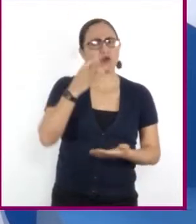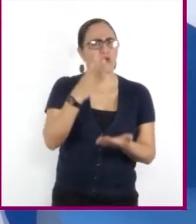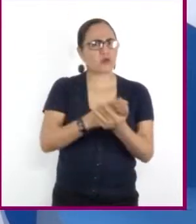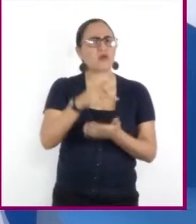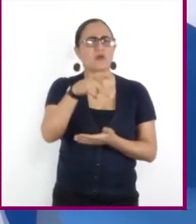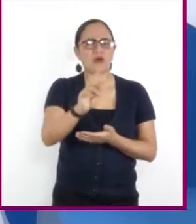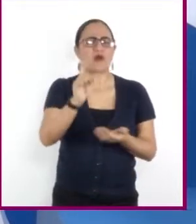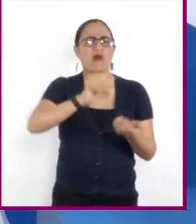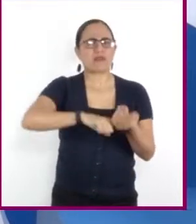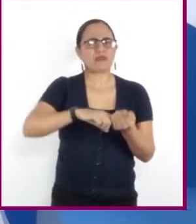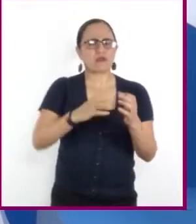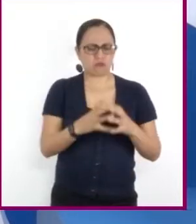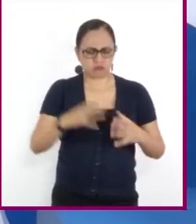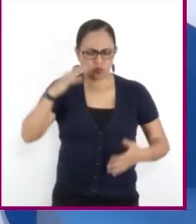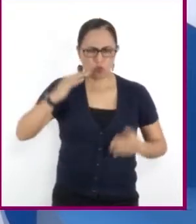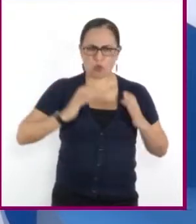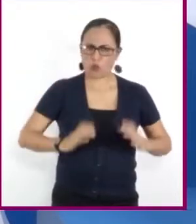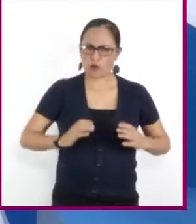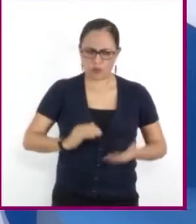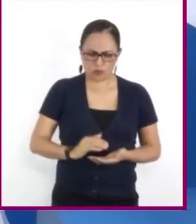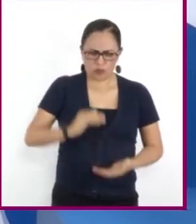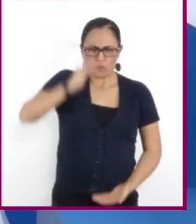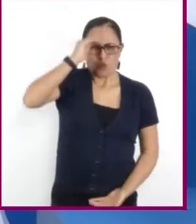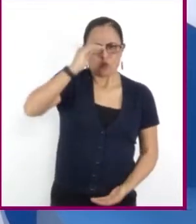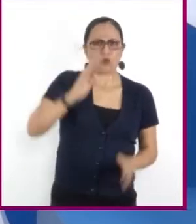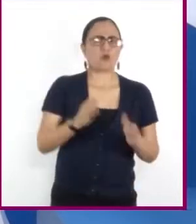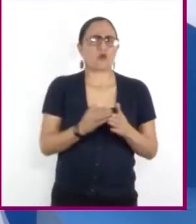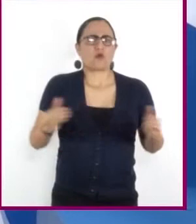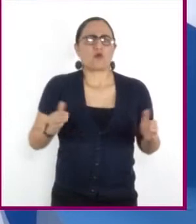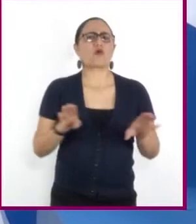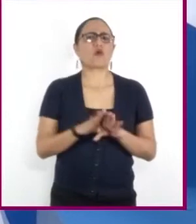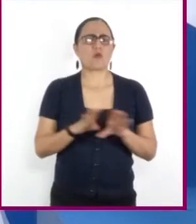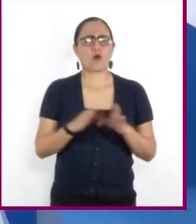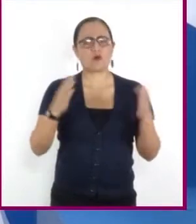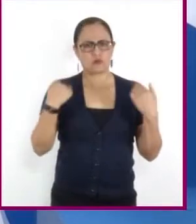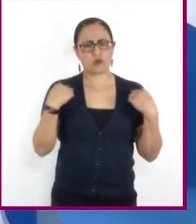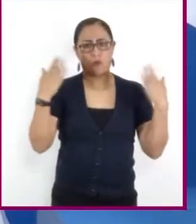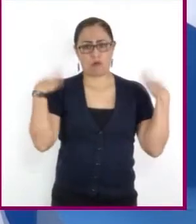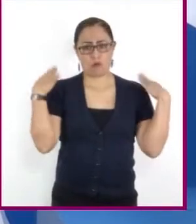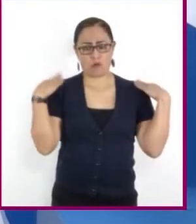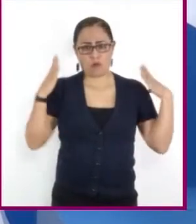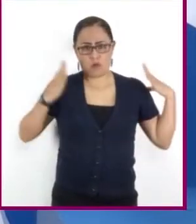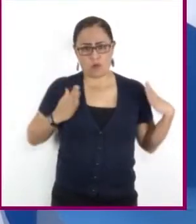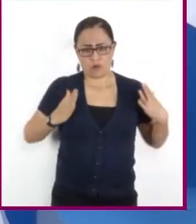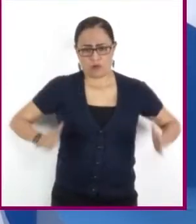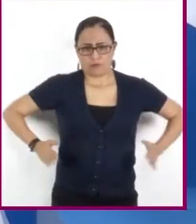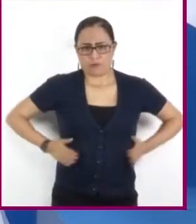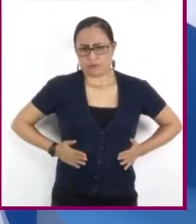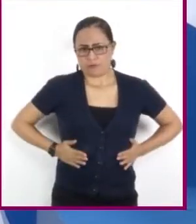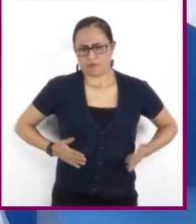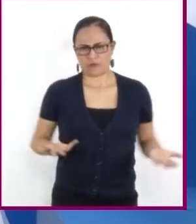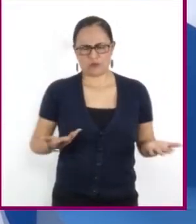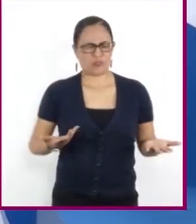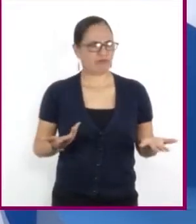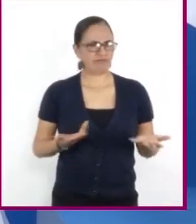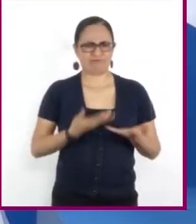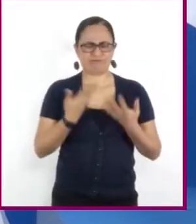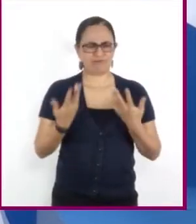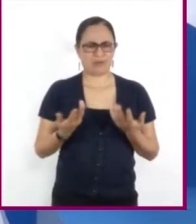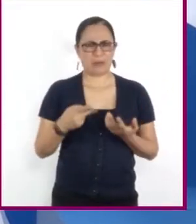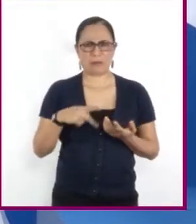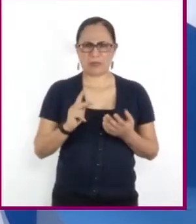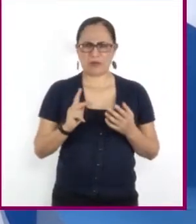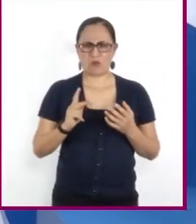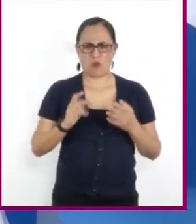de tu cuerpo, Enrique? Pues mediría el ancho de mis hombros y la cintura. ¡Ay, chispas! Mi cuerpo